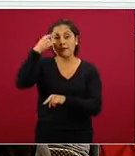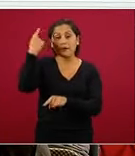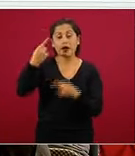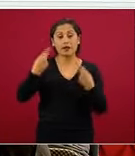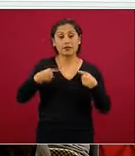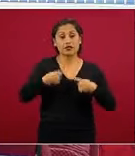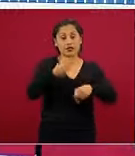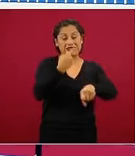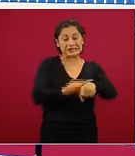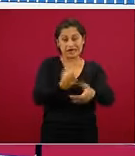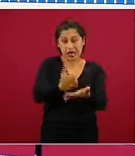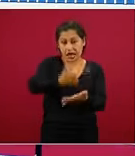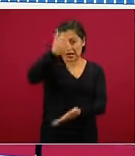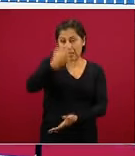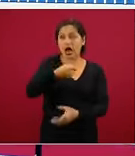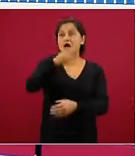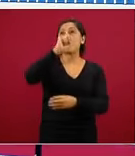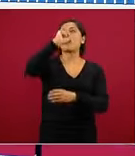necesitan intubación